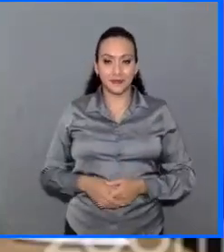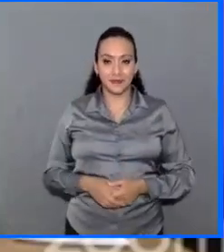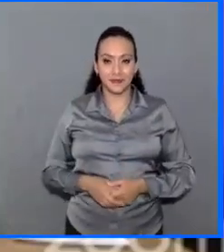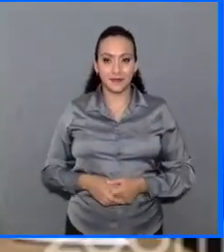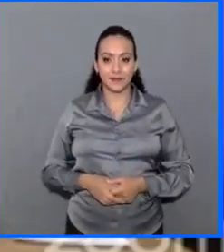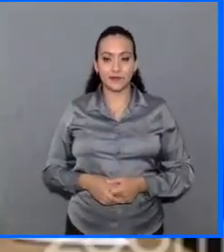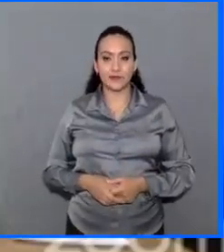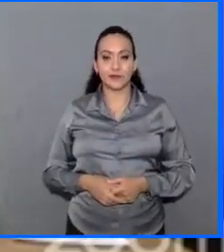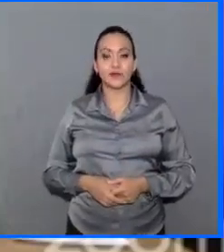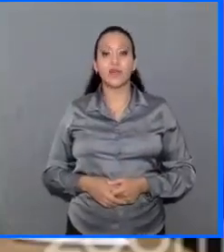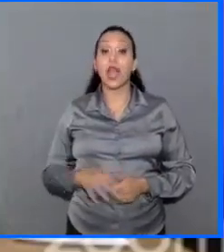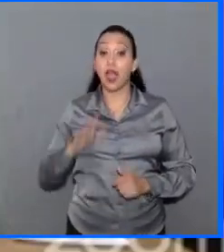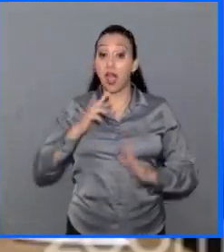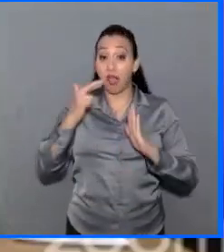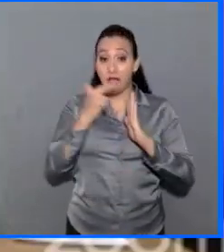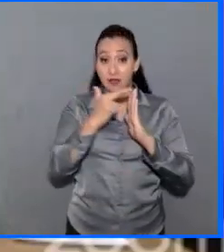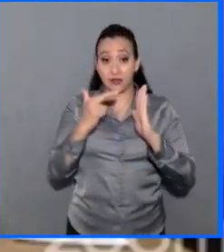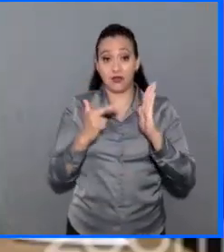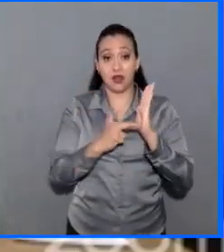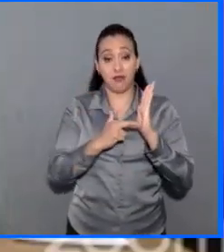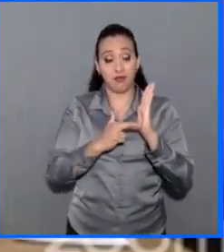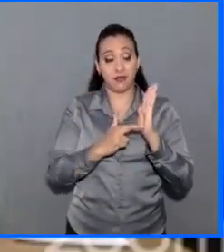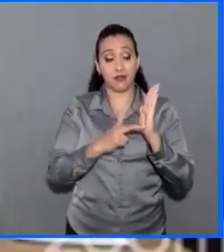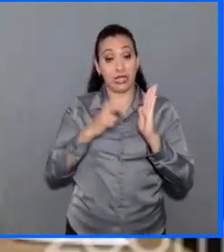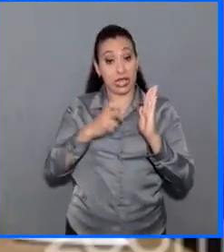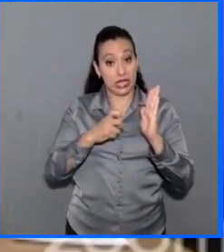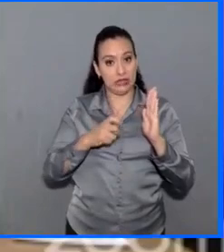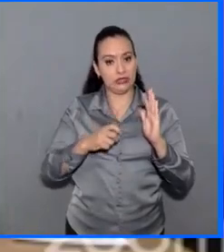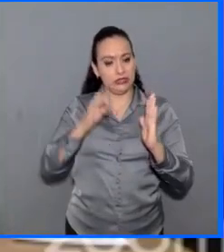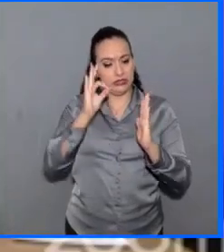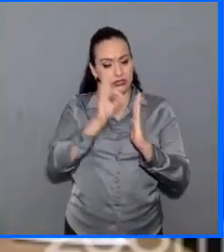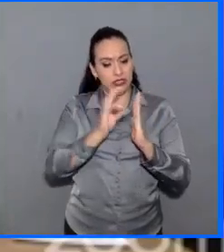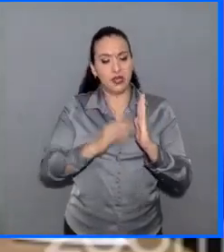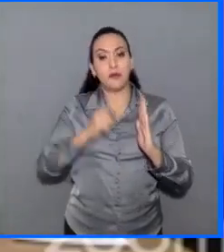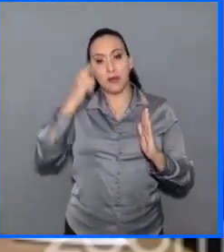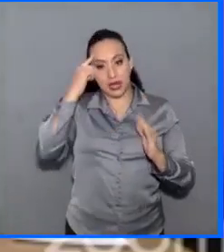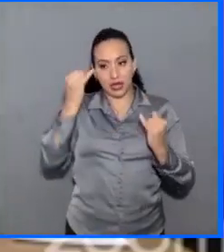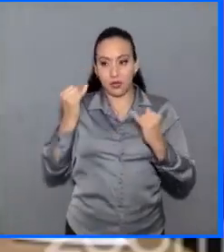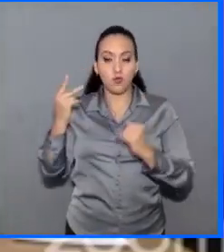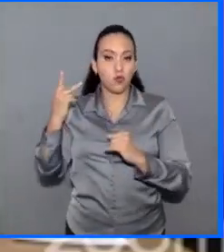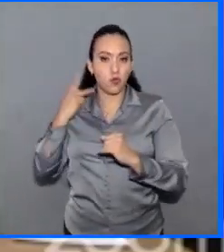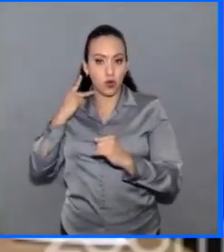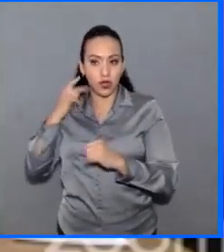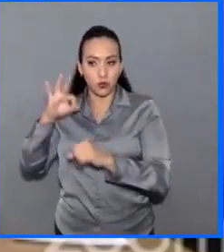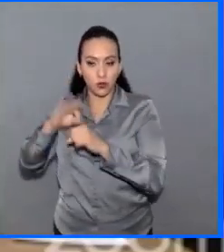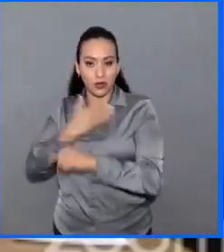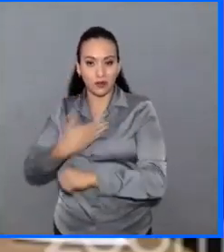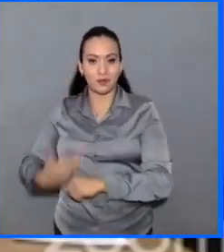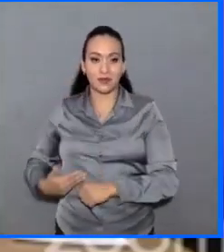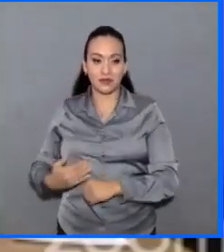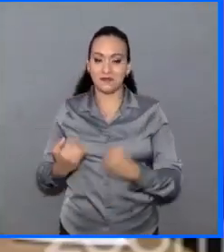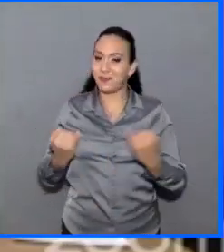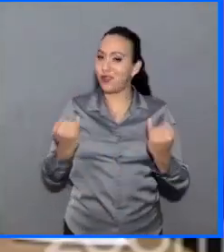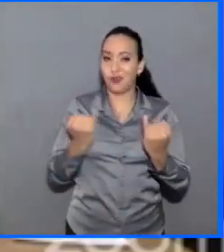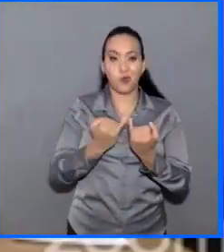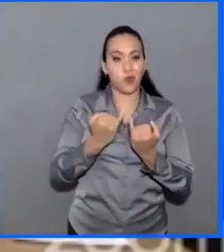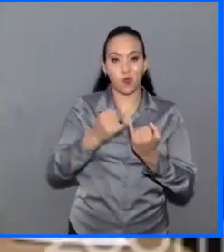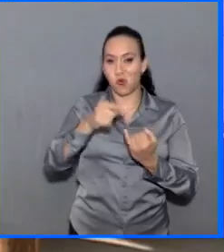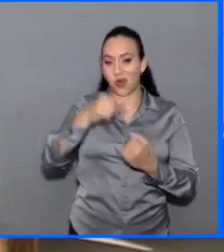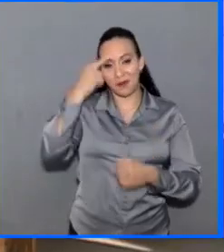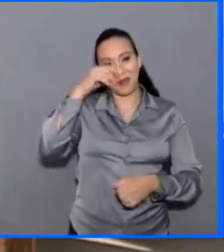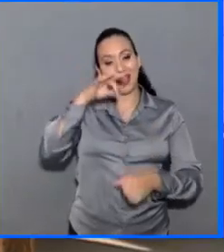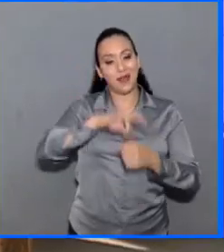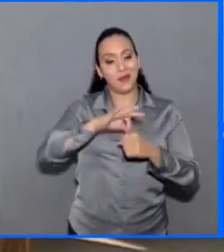reglas que se aplican para las elecciones políticas no deben ser iguales para las judiciales, coincidieron investigadores de Flaxo